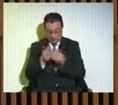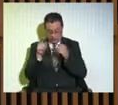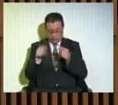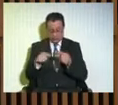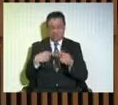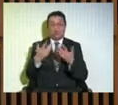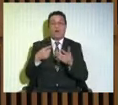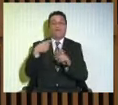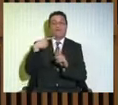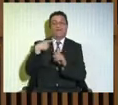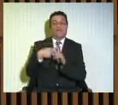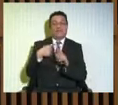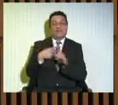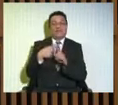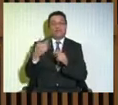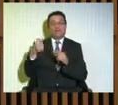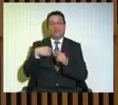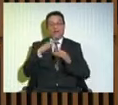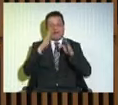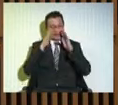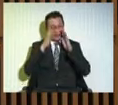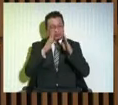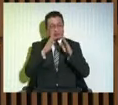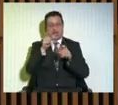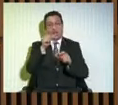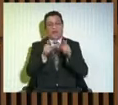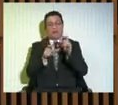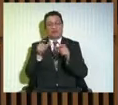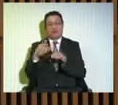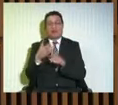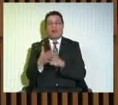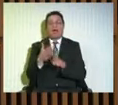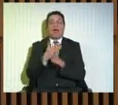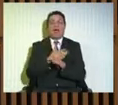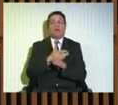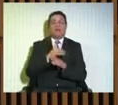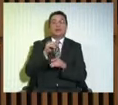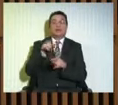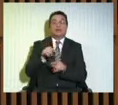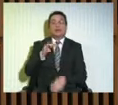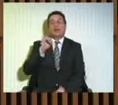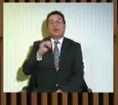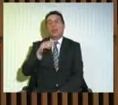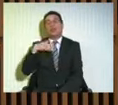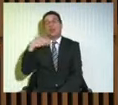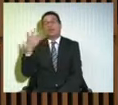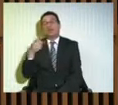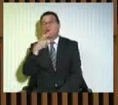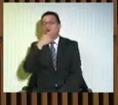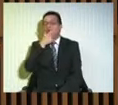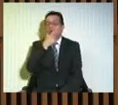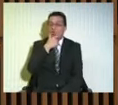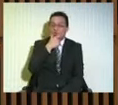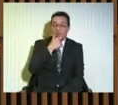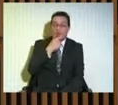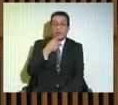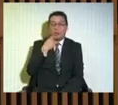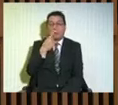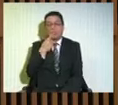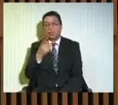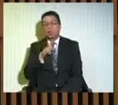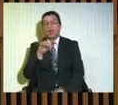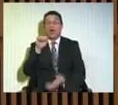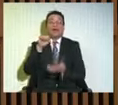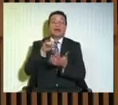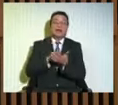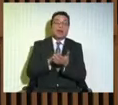entrega de nuestros beneficios, atender a las personas antes, durante y después. Sus dudas, sus consultas, sus reclamos